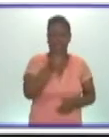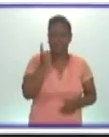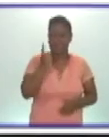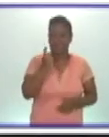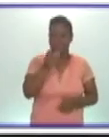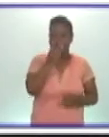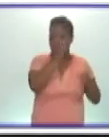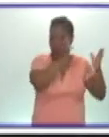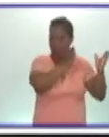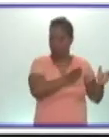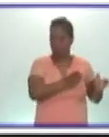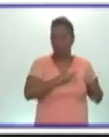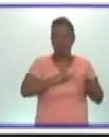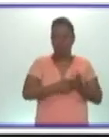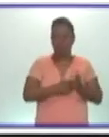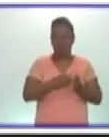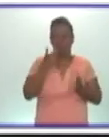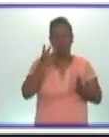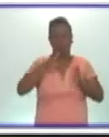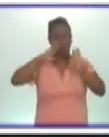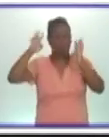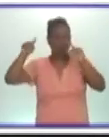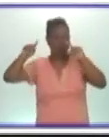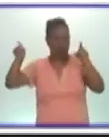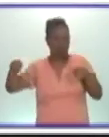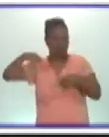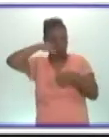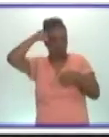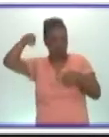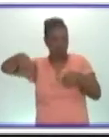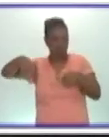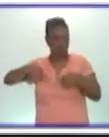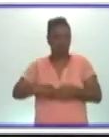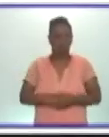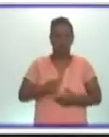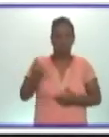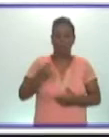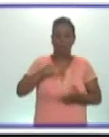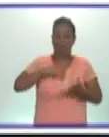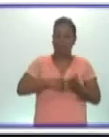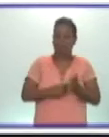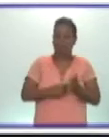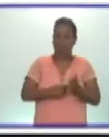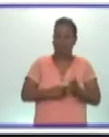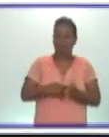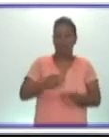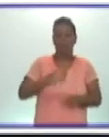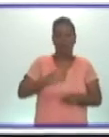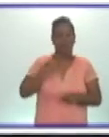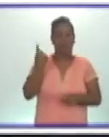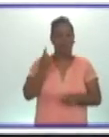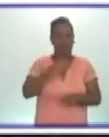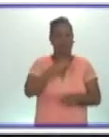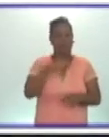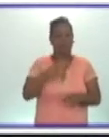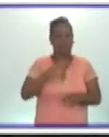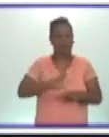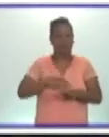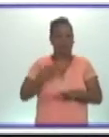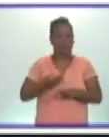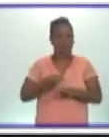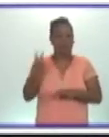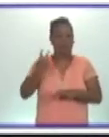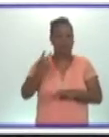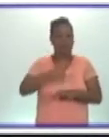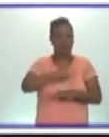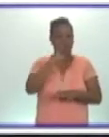cada uno de estos 4 términos. Primero, lo multiplicamos con el primer término.